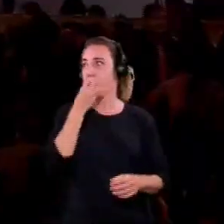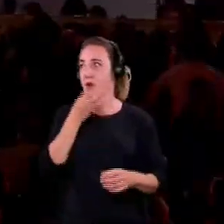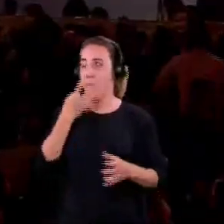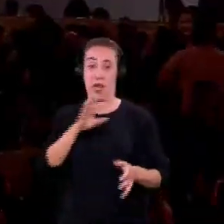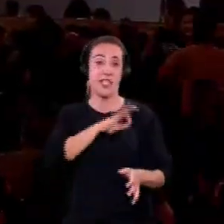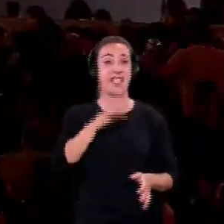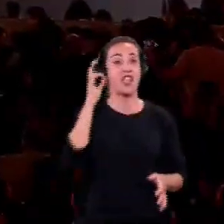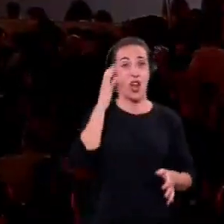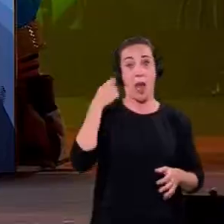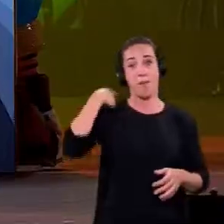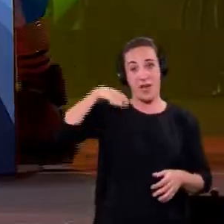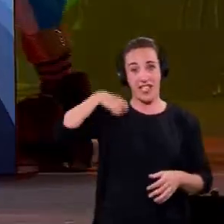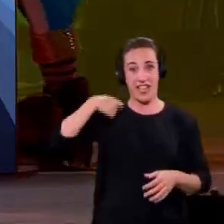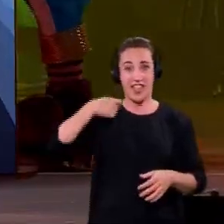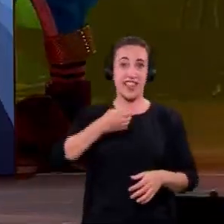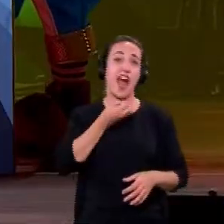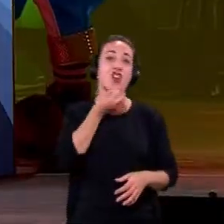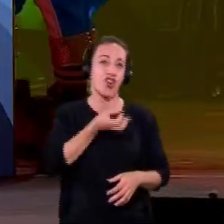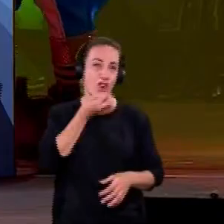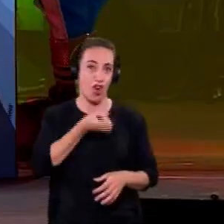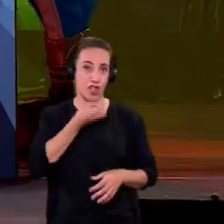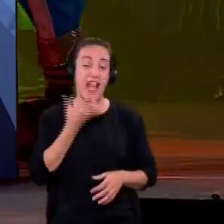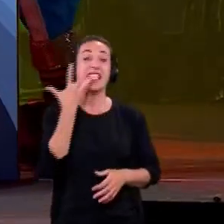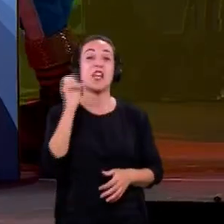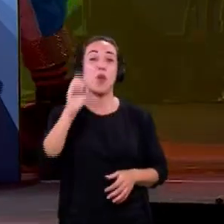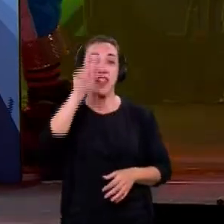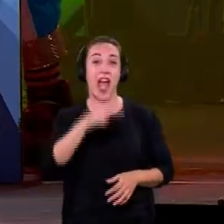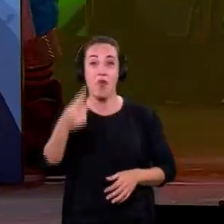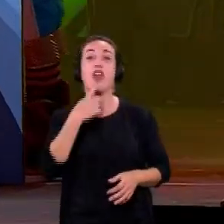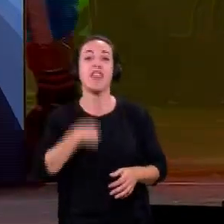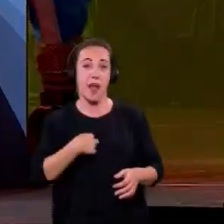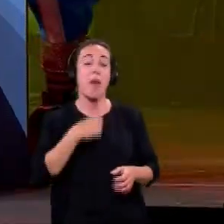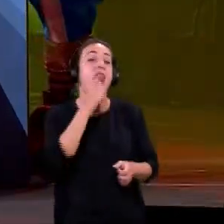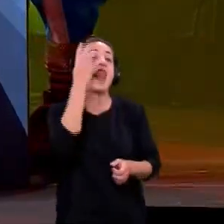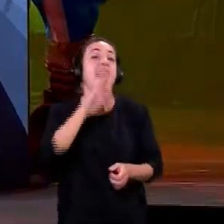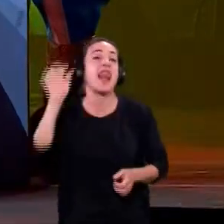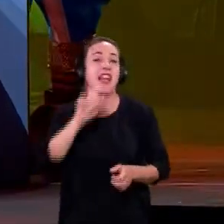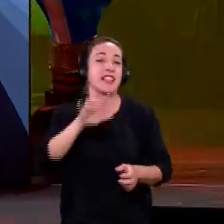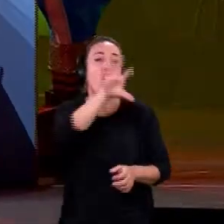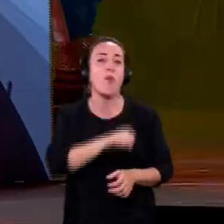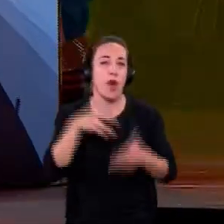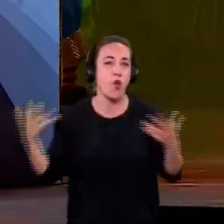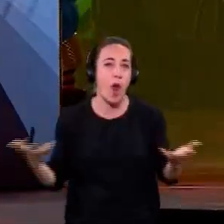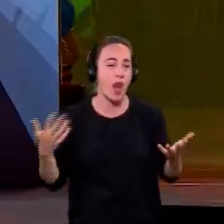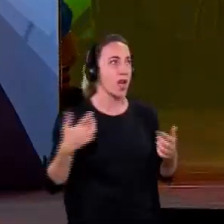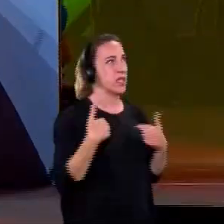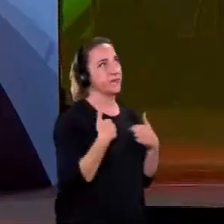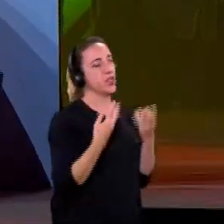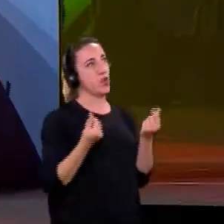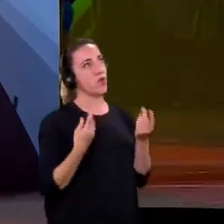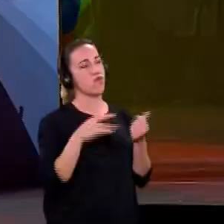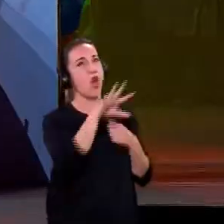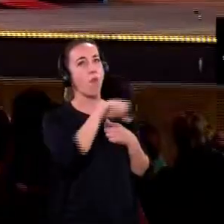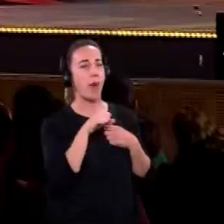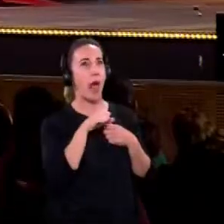Señora Presidenta Rosa Dávila, a ver, por 50 euros, dígame, ¿qué letra quiere comprar? Uy, pues yo voy a